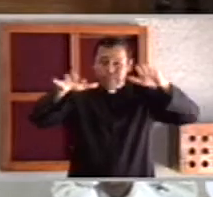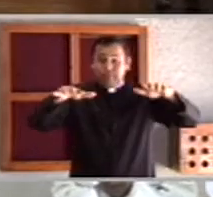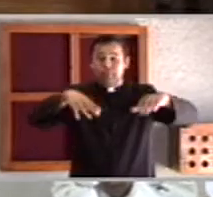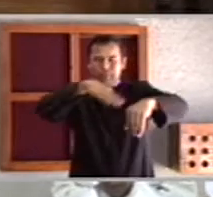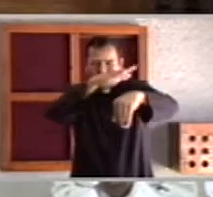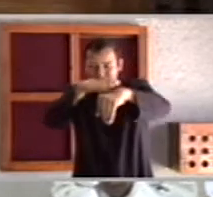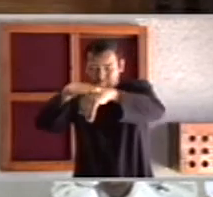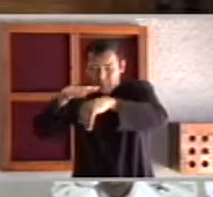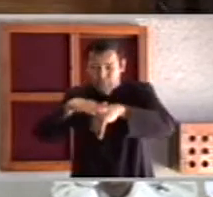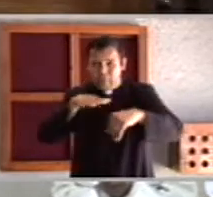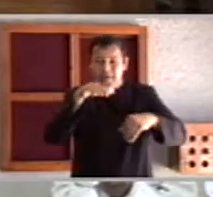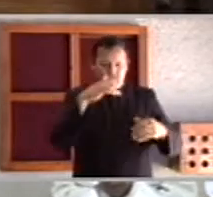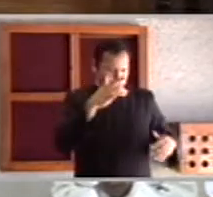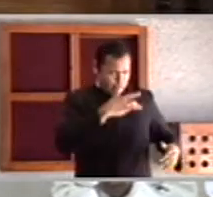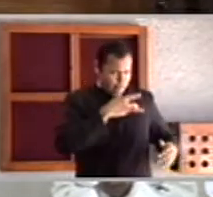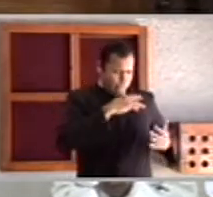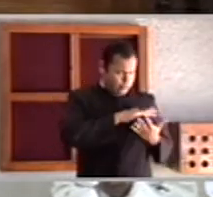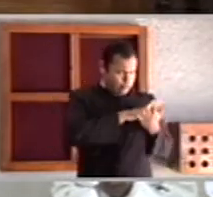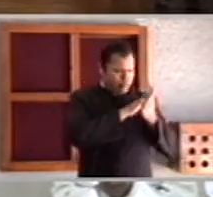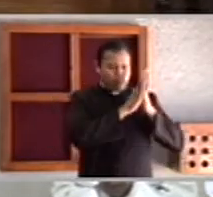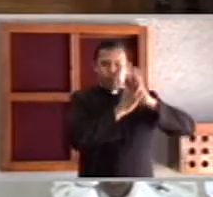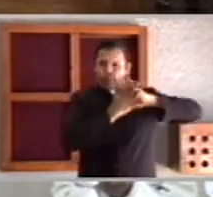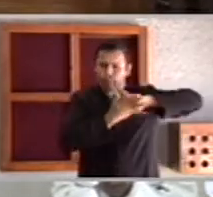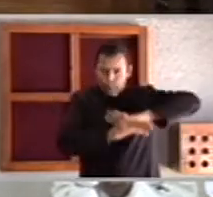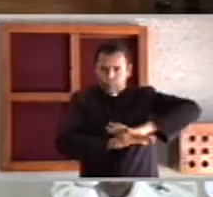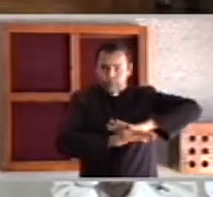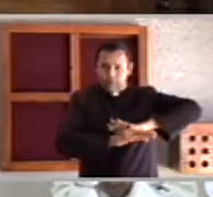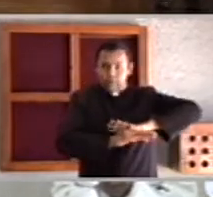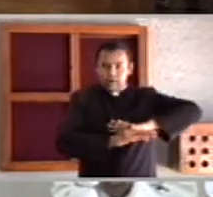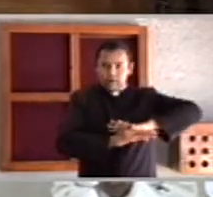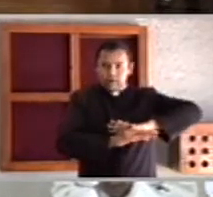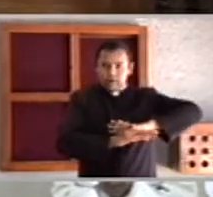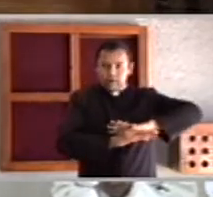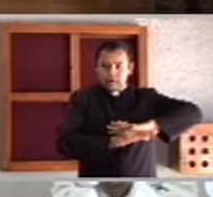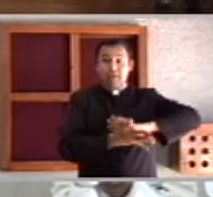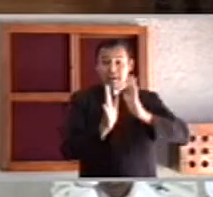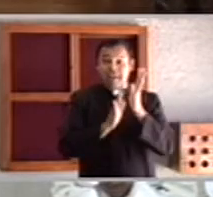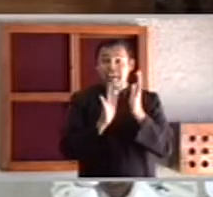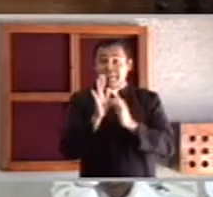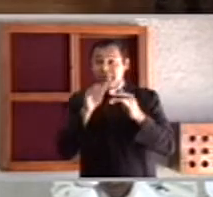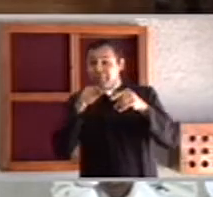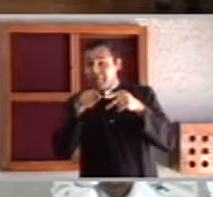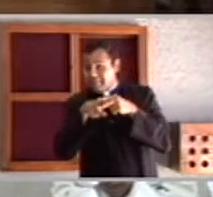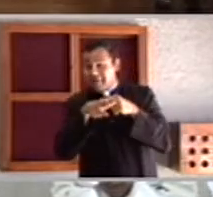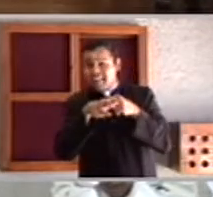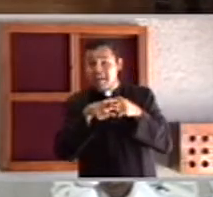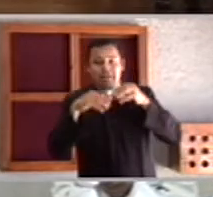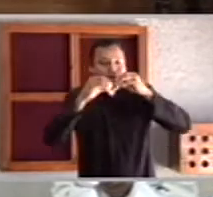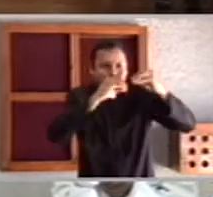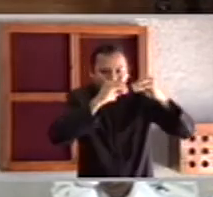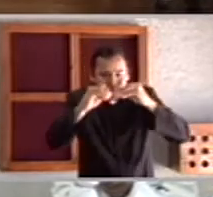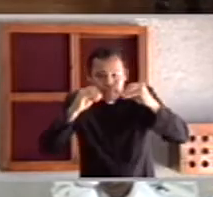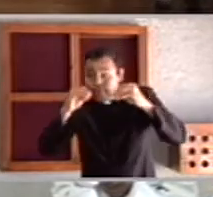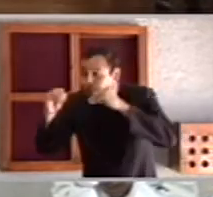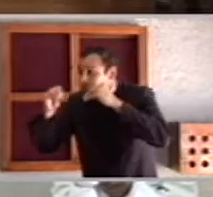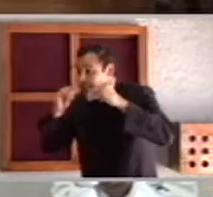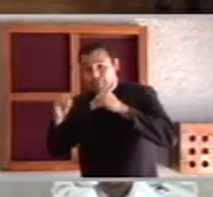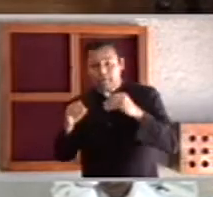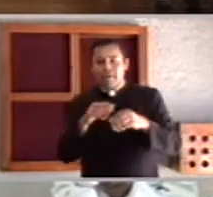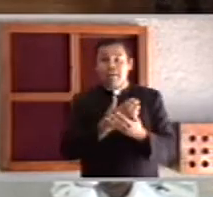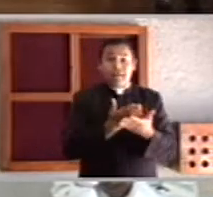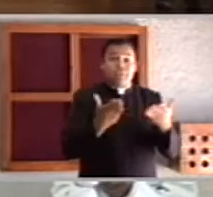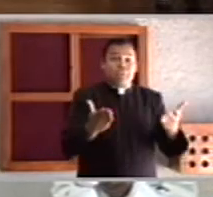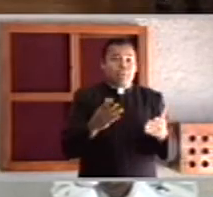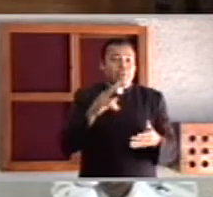conversión. Así inició Jesús su ministerio, como lo oímos en el